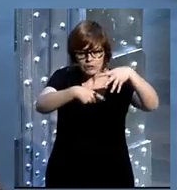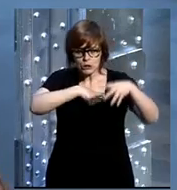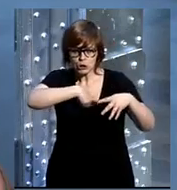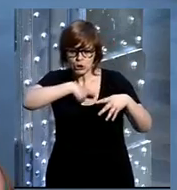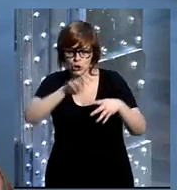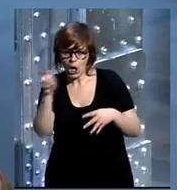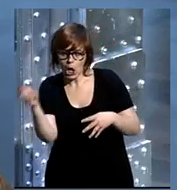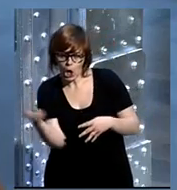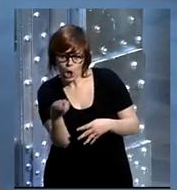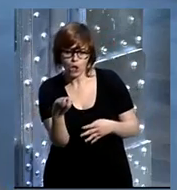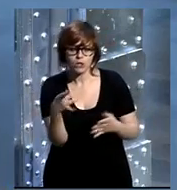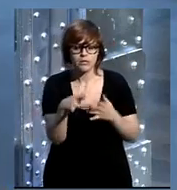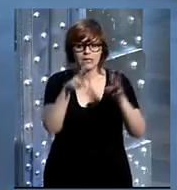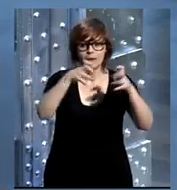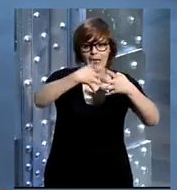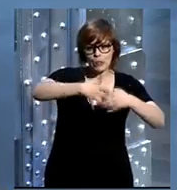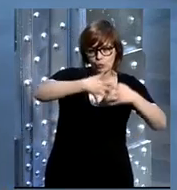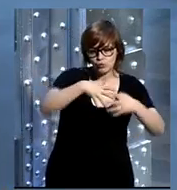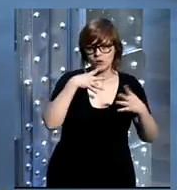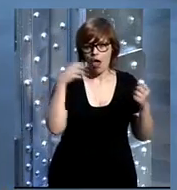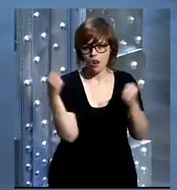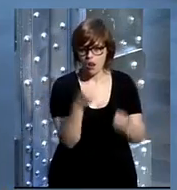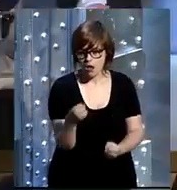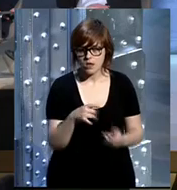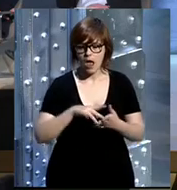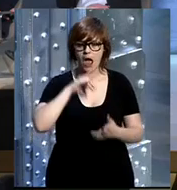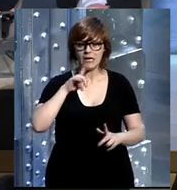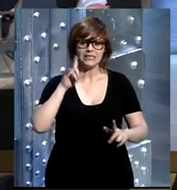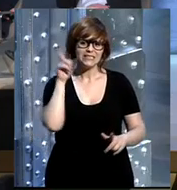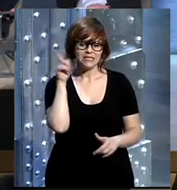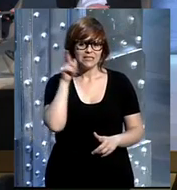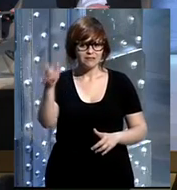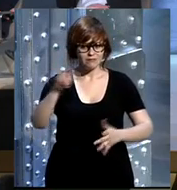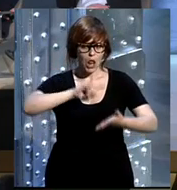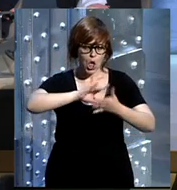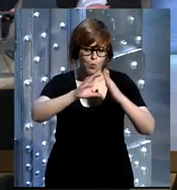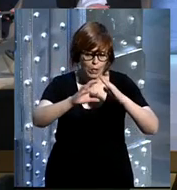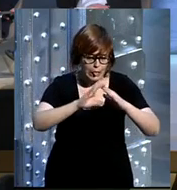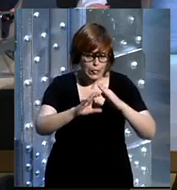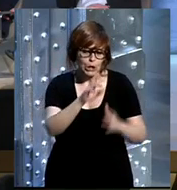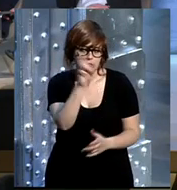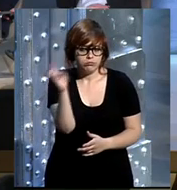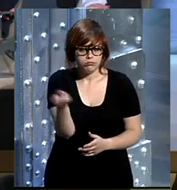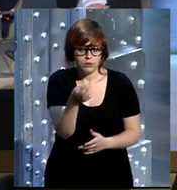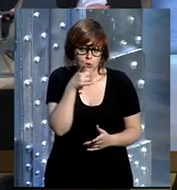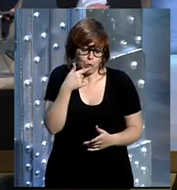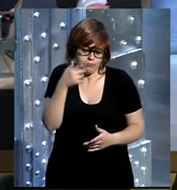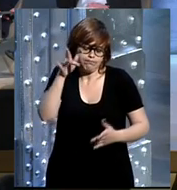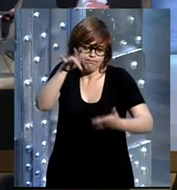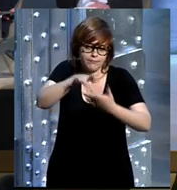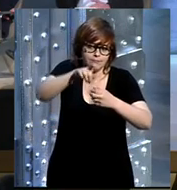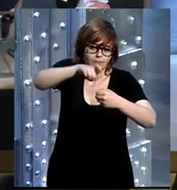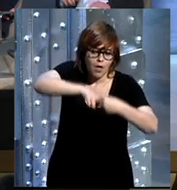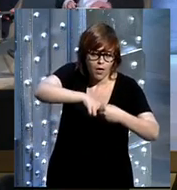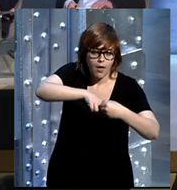la Comisión de Industria, Energía, Telecomunicaciones, bueno, y unas cosas más, que es en la que yo estoy.